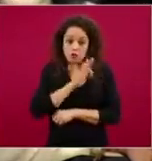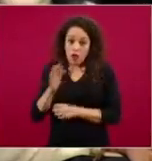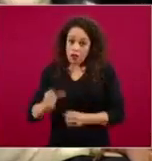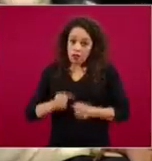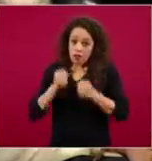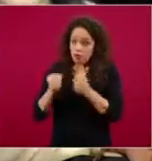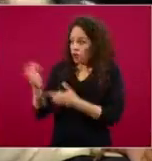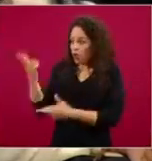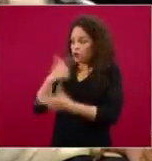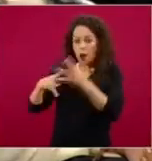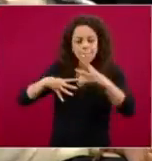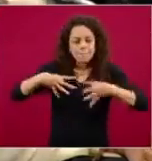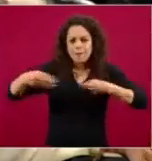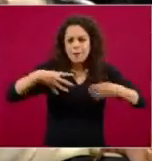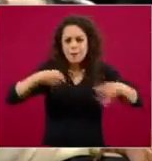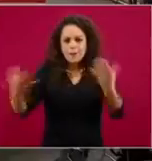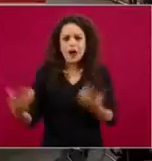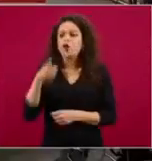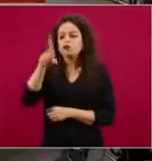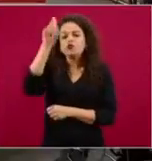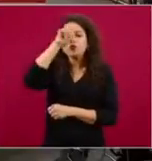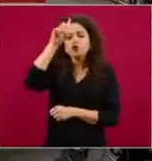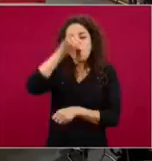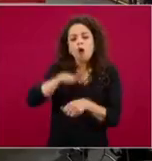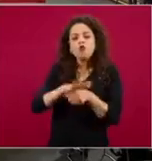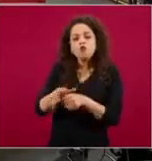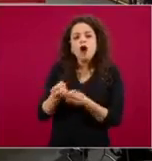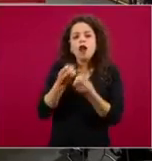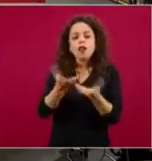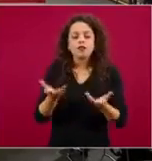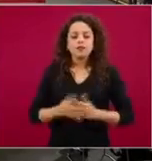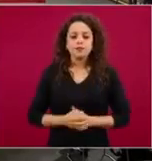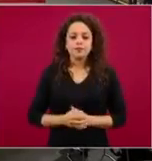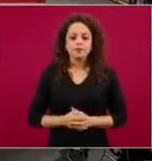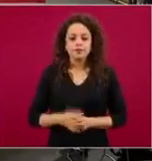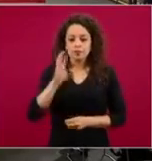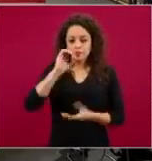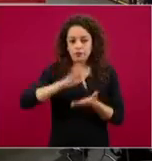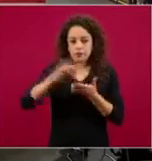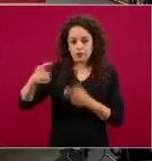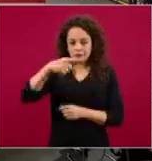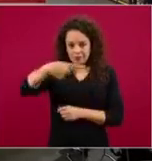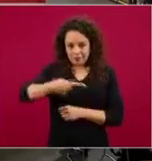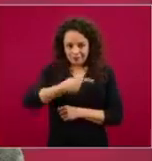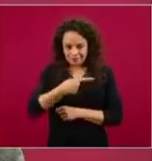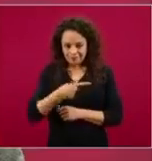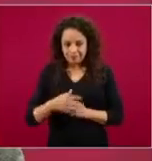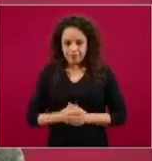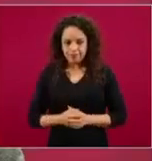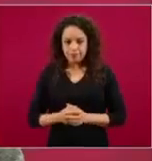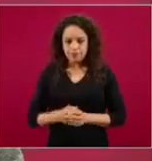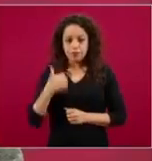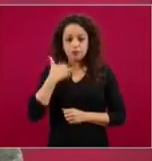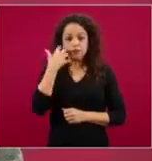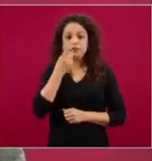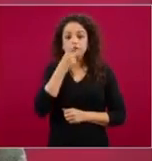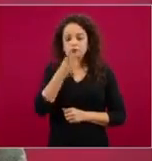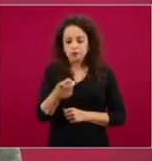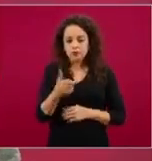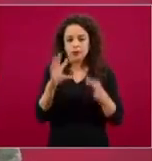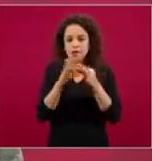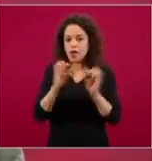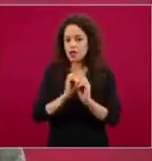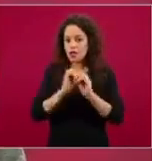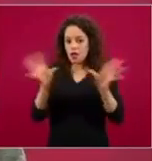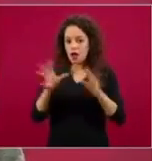contagios. ¿Qué recomendaría? Gracias, Carlos, por la pregunta. Solo para que no se quede un elemento suelto, en ningún